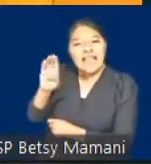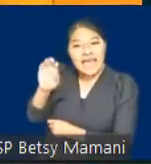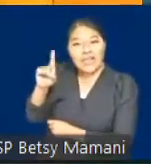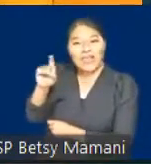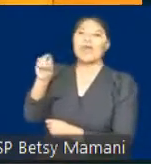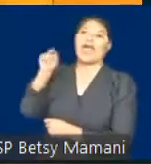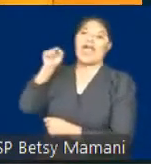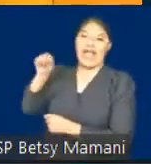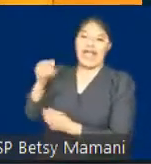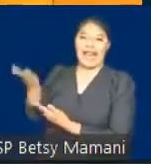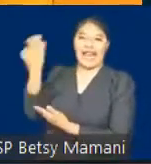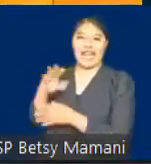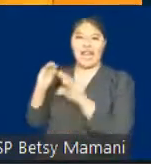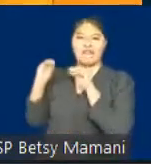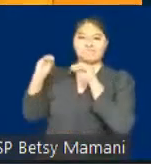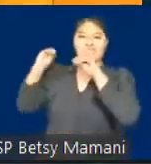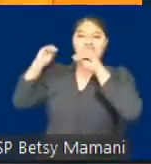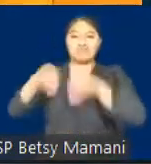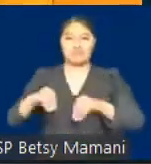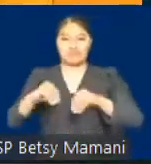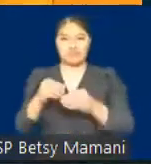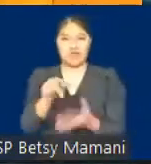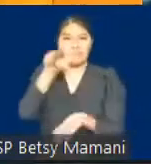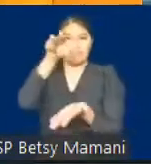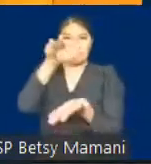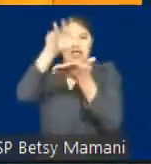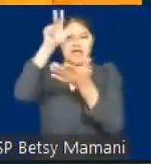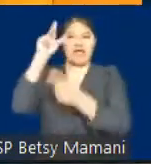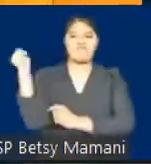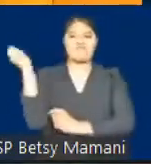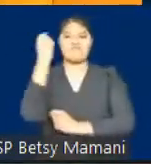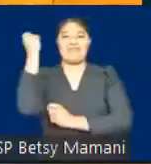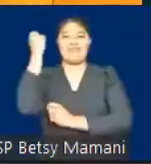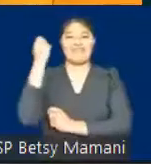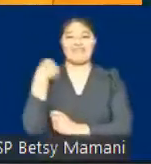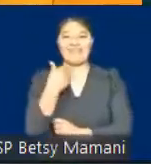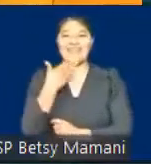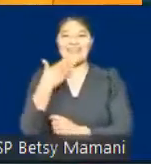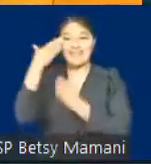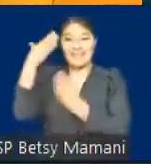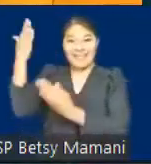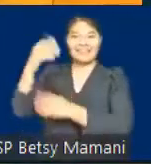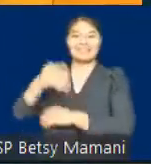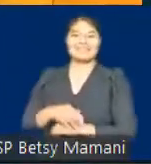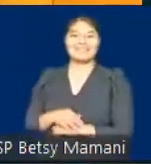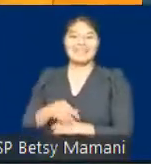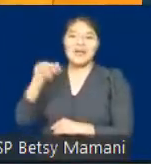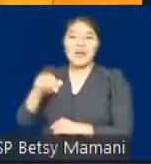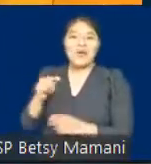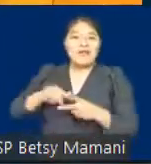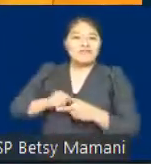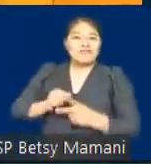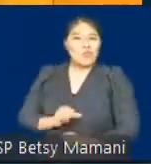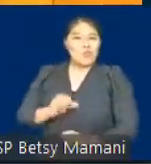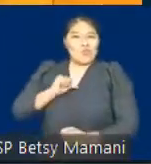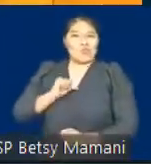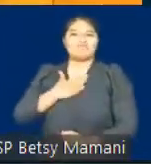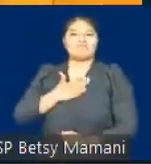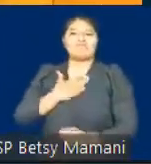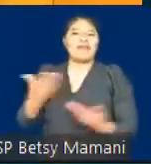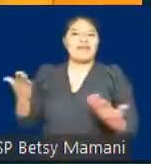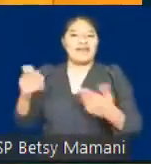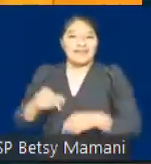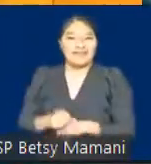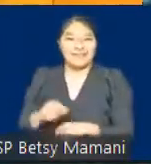tunante, quien la bautiza como Marinera en honor a la Marina de Guerra del Perú. Nos enorgullece presentar esta